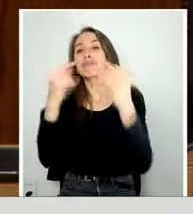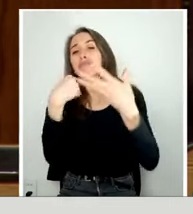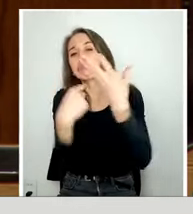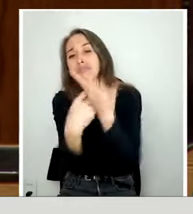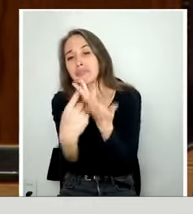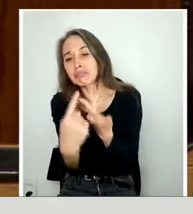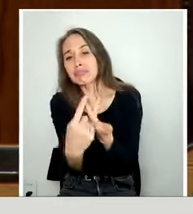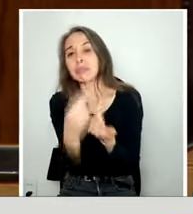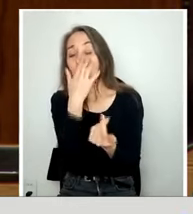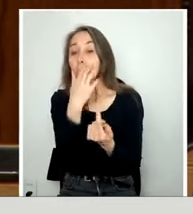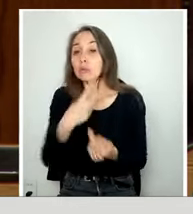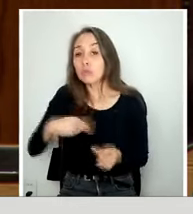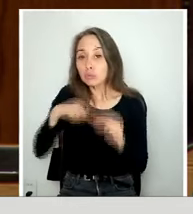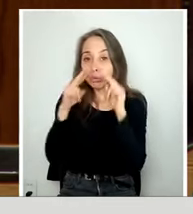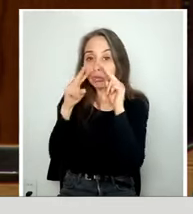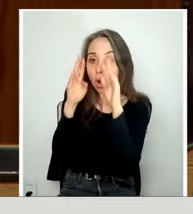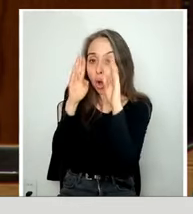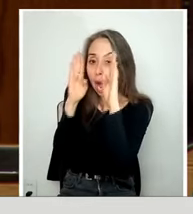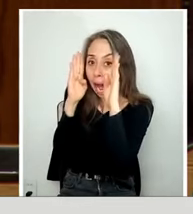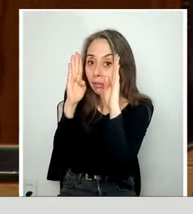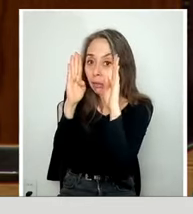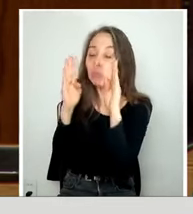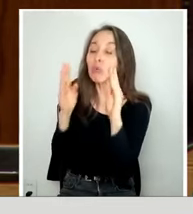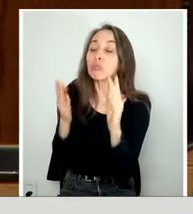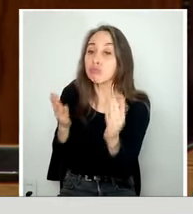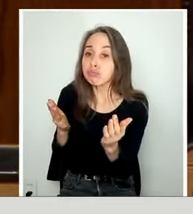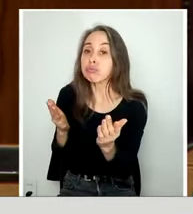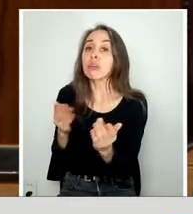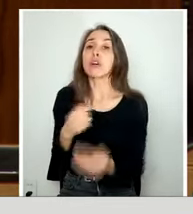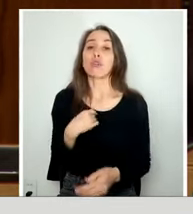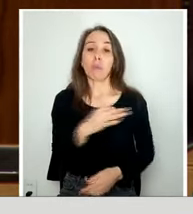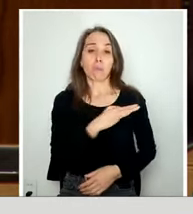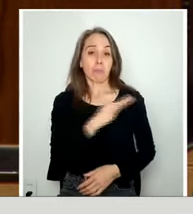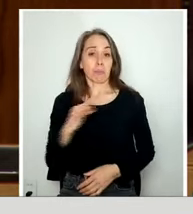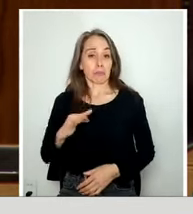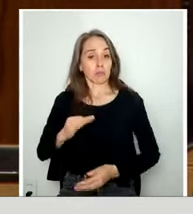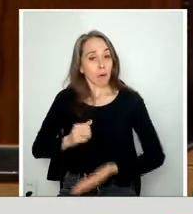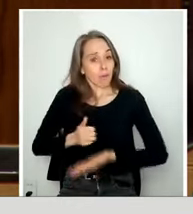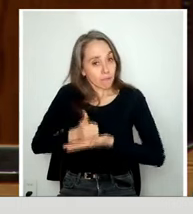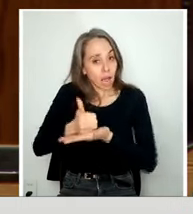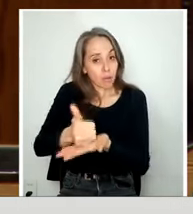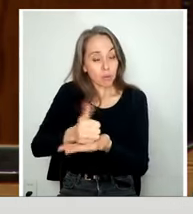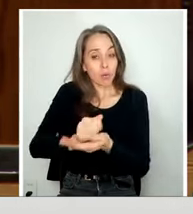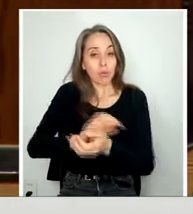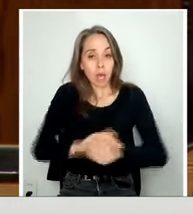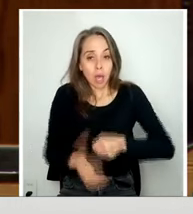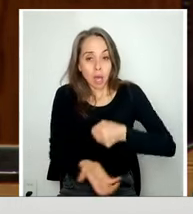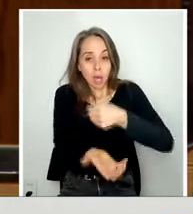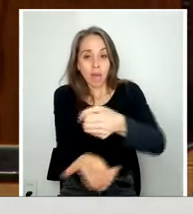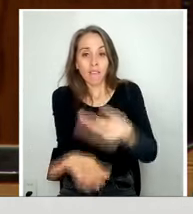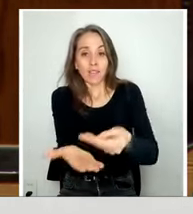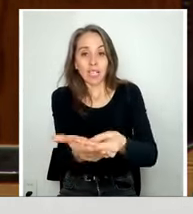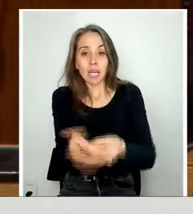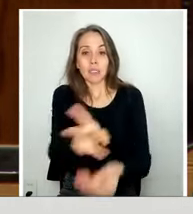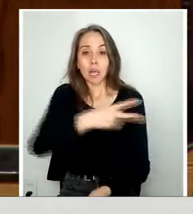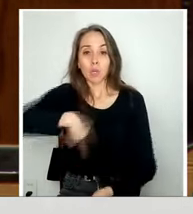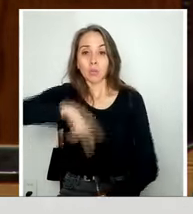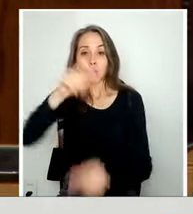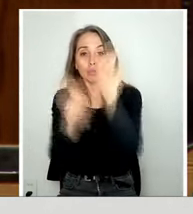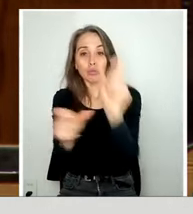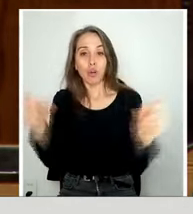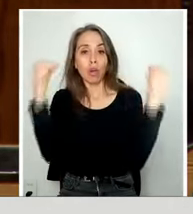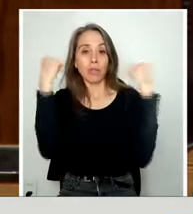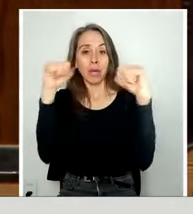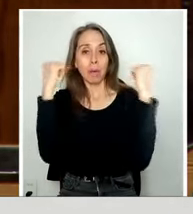más atentos posibles para contribuir a que el financiamiento de nuestros deportistas que viene dado